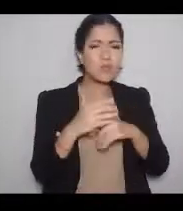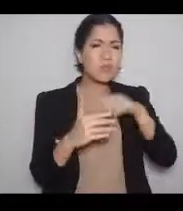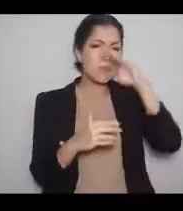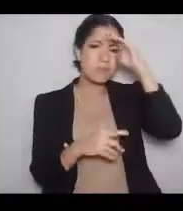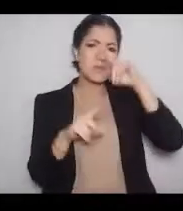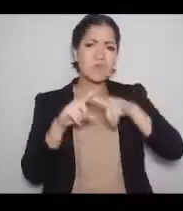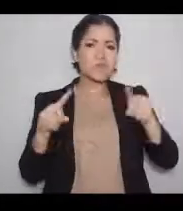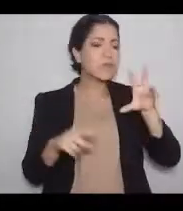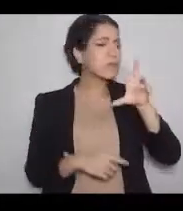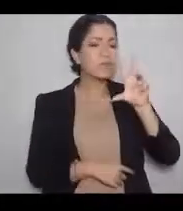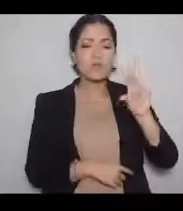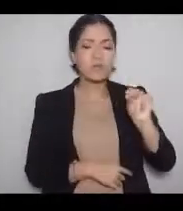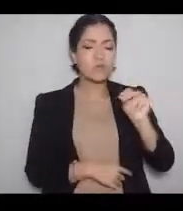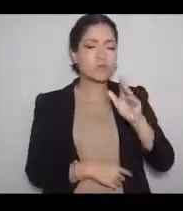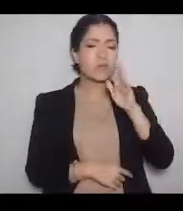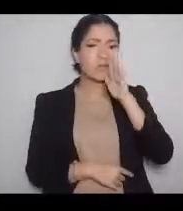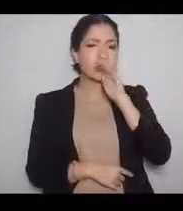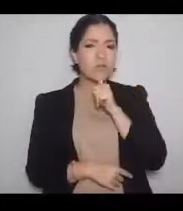Te digo una cosa.